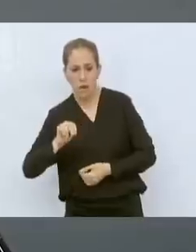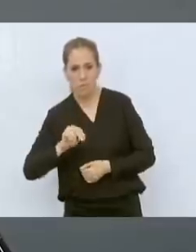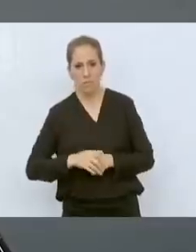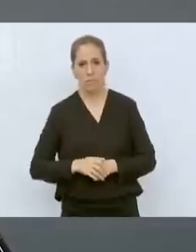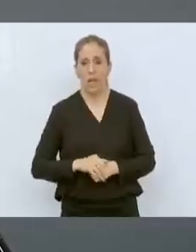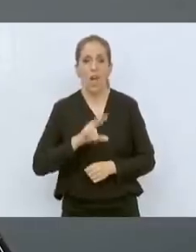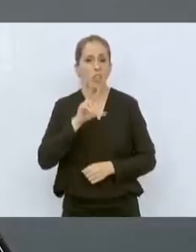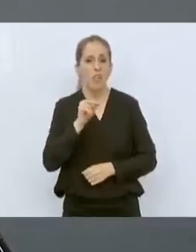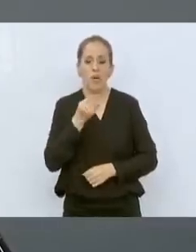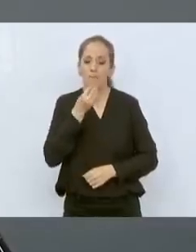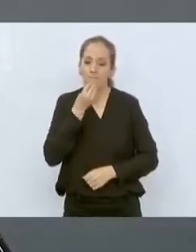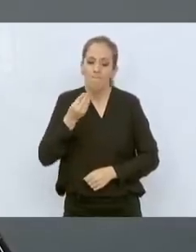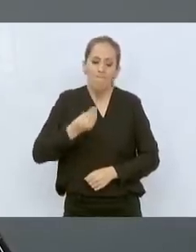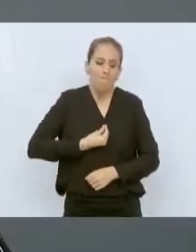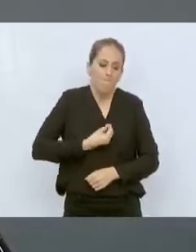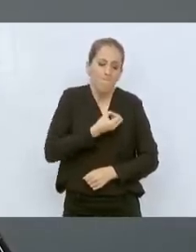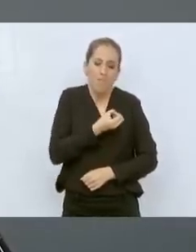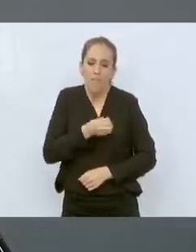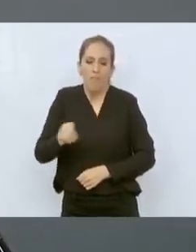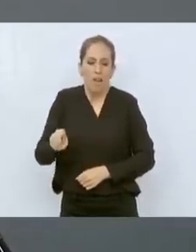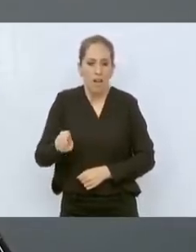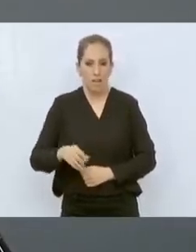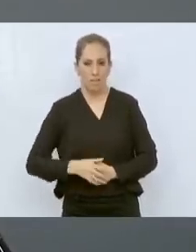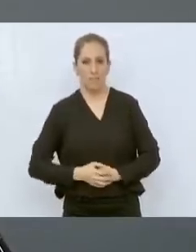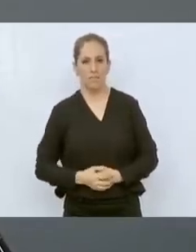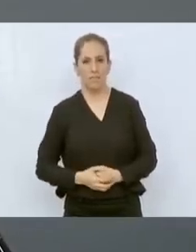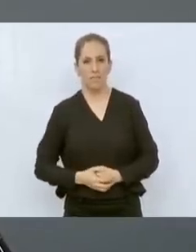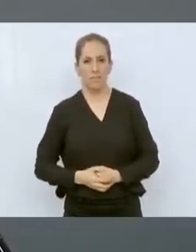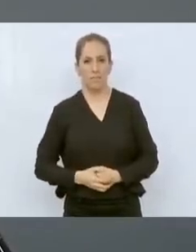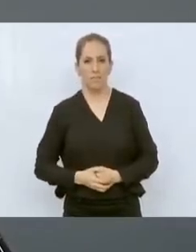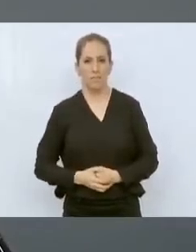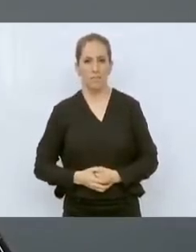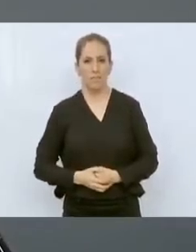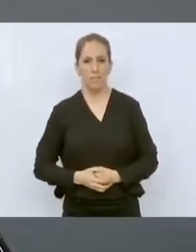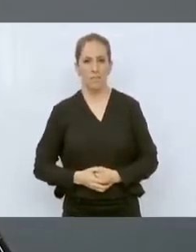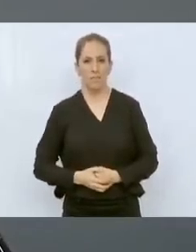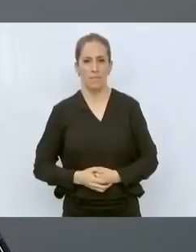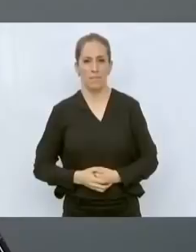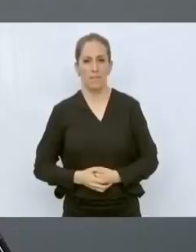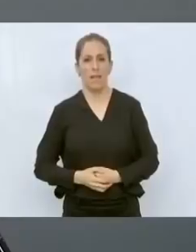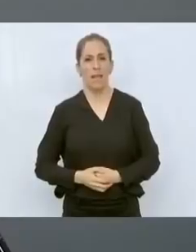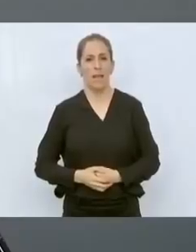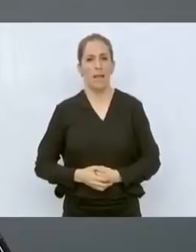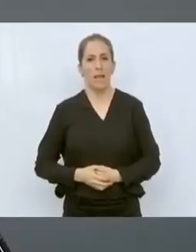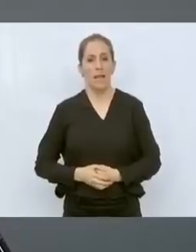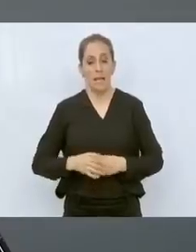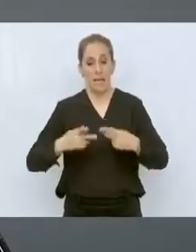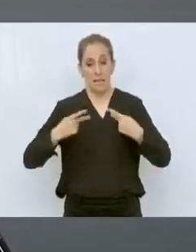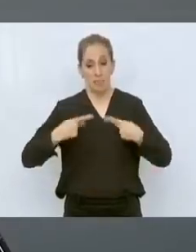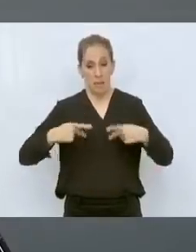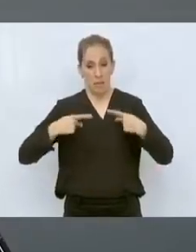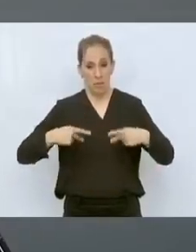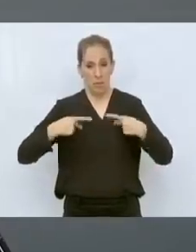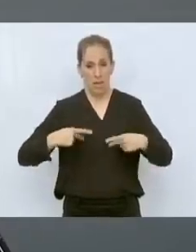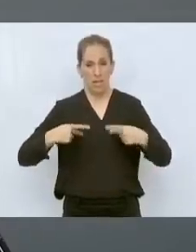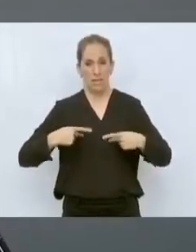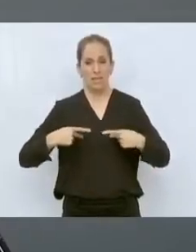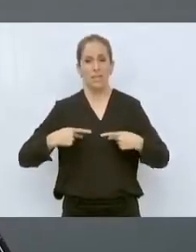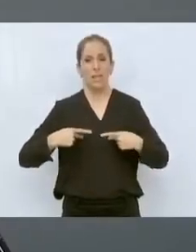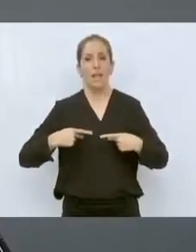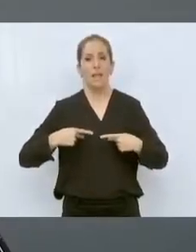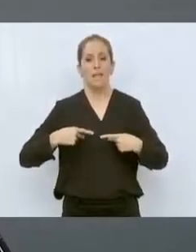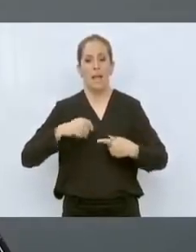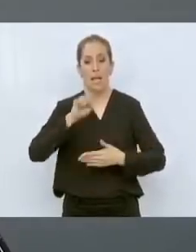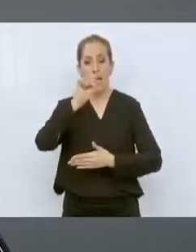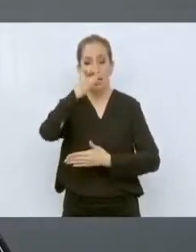la gente de los países centroamericanos, del sur